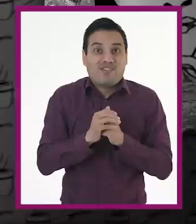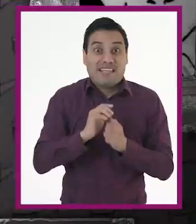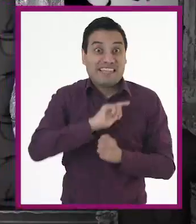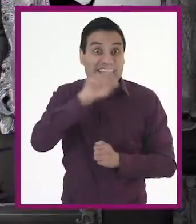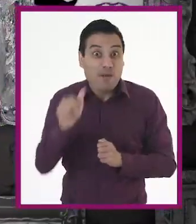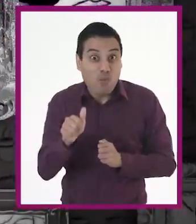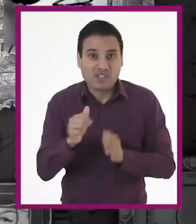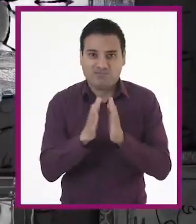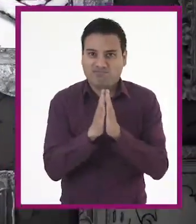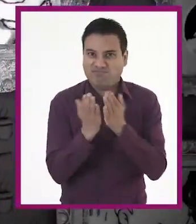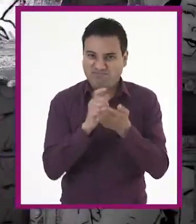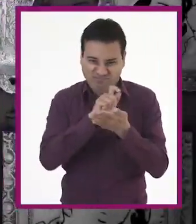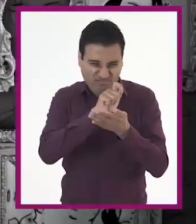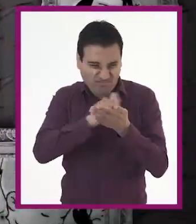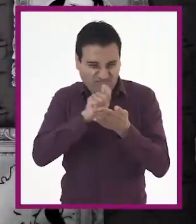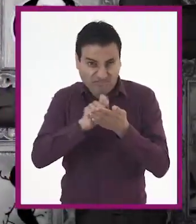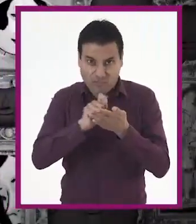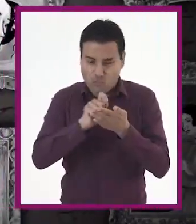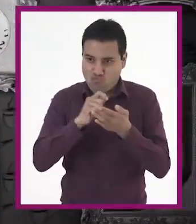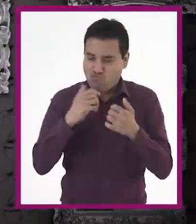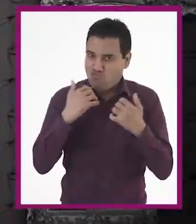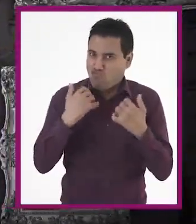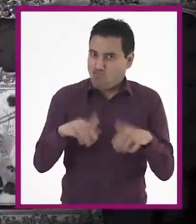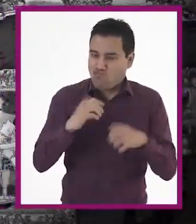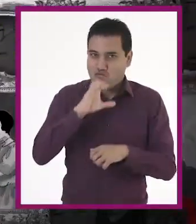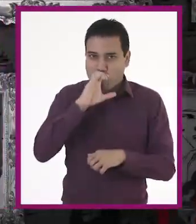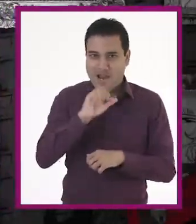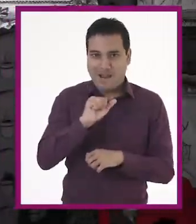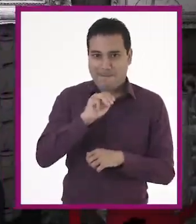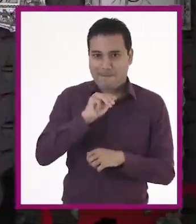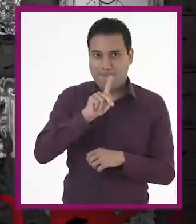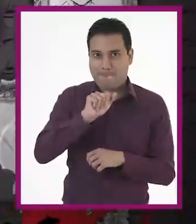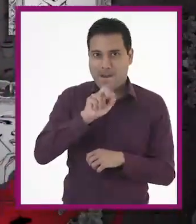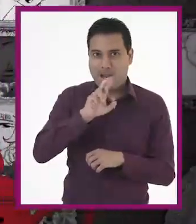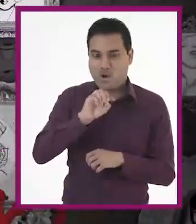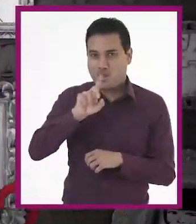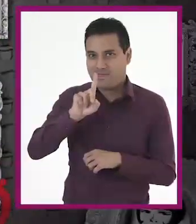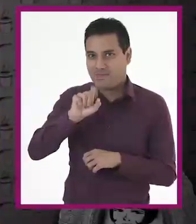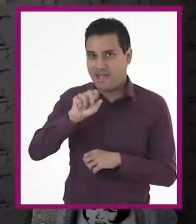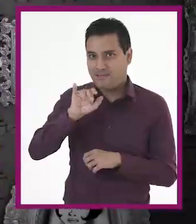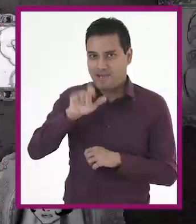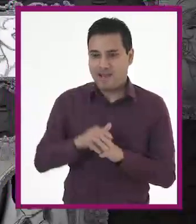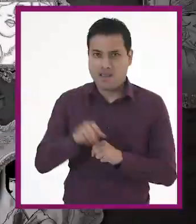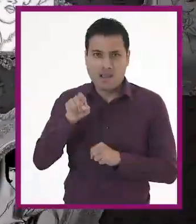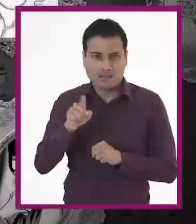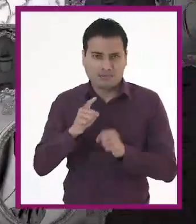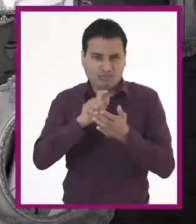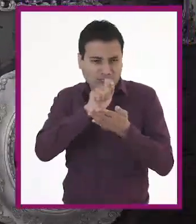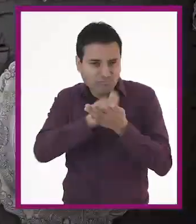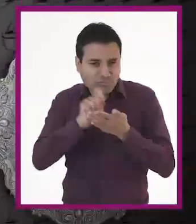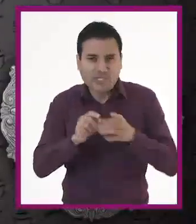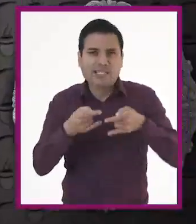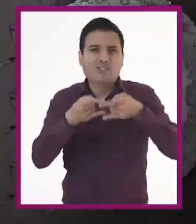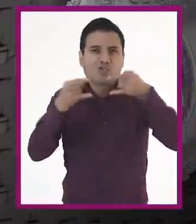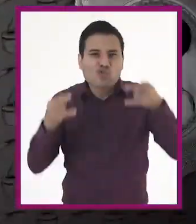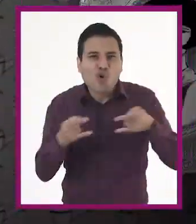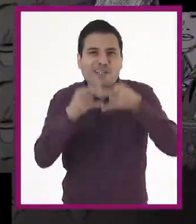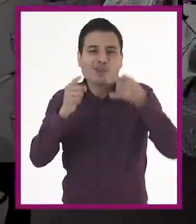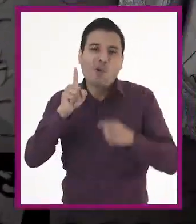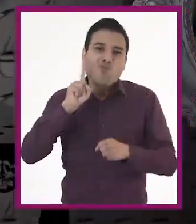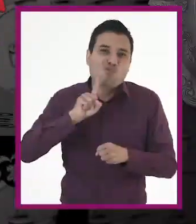una voz singular en las letras mexicanas. Amparo Dávila desarrolló una literatura poblada de